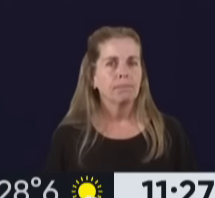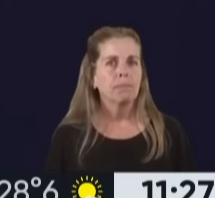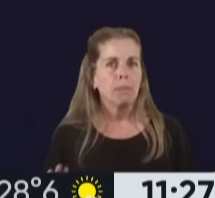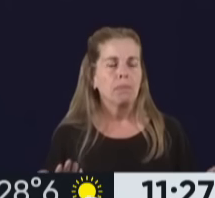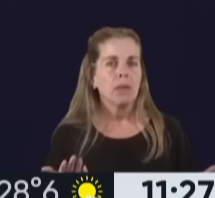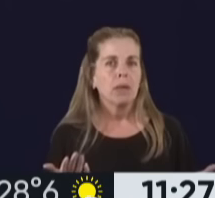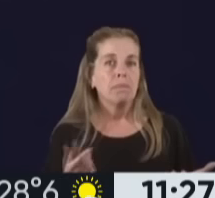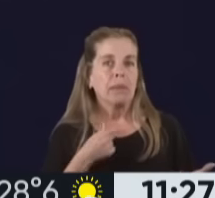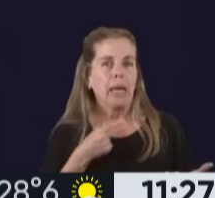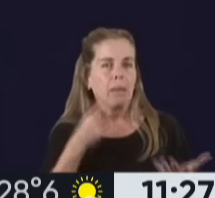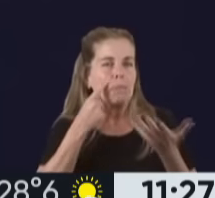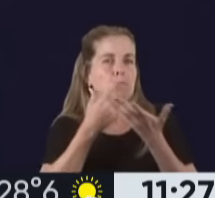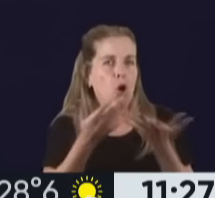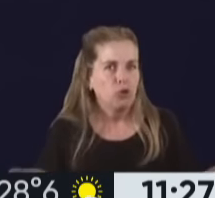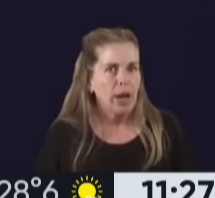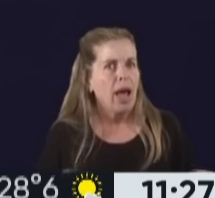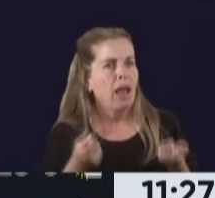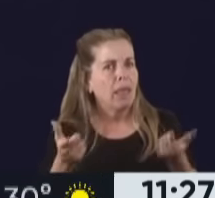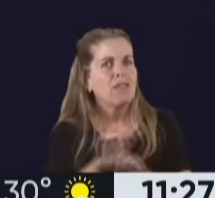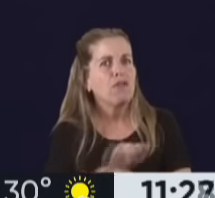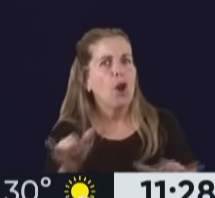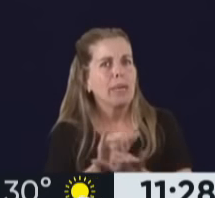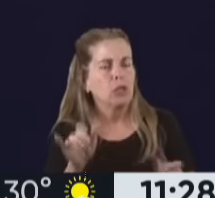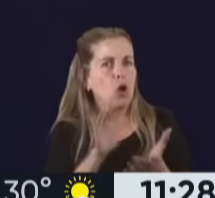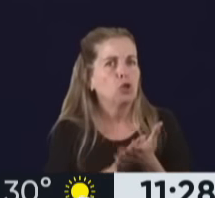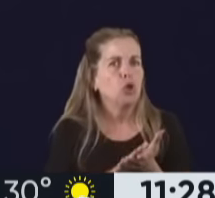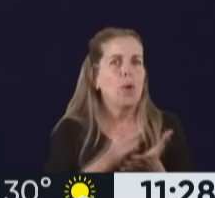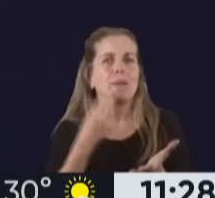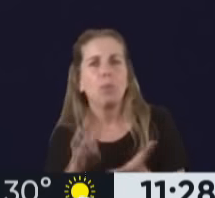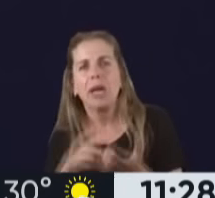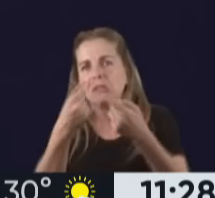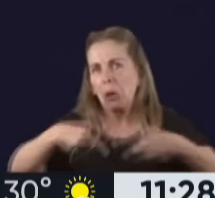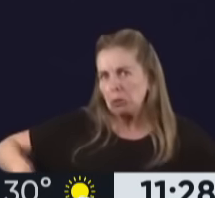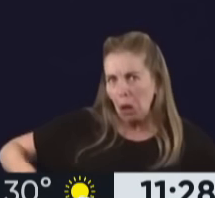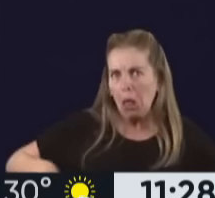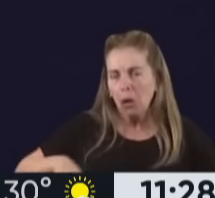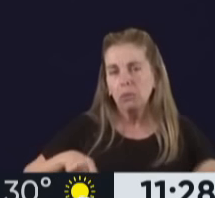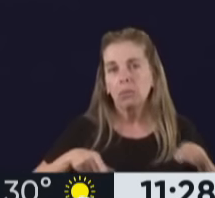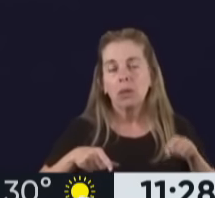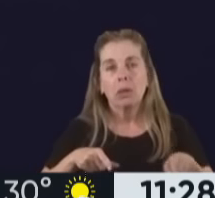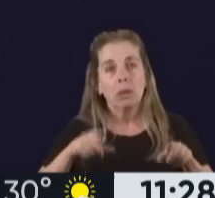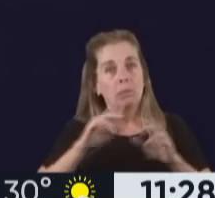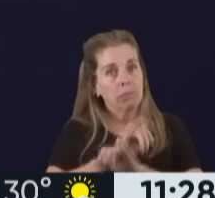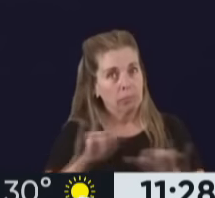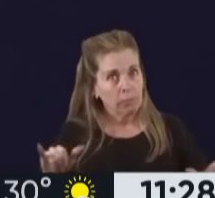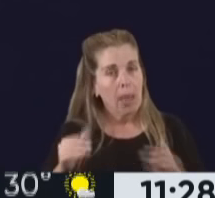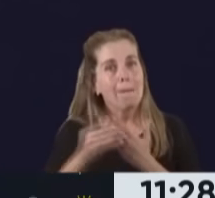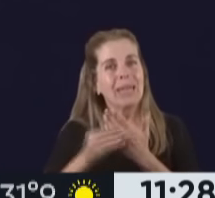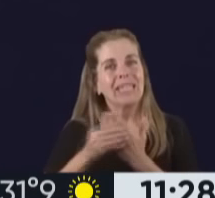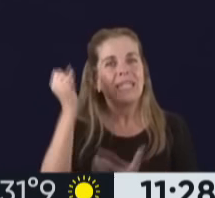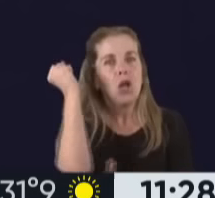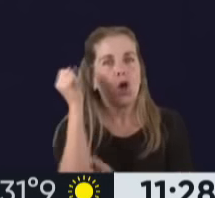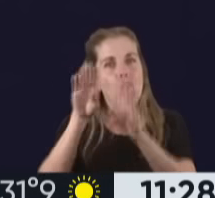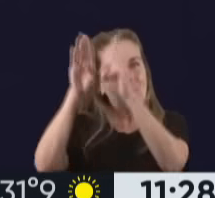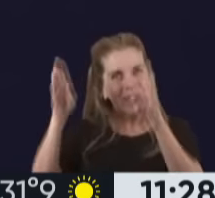información impositiva y promover la transparencia fiscal de los gobiernos locales, les recuerdo que el Ministerio de Economía publicó el